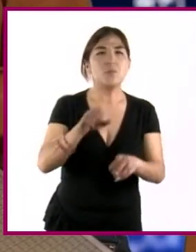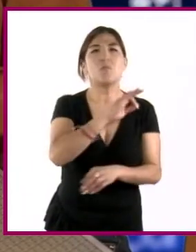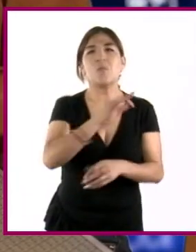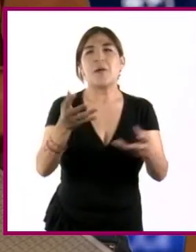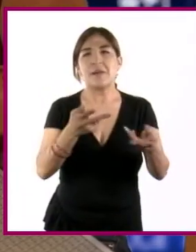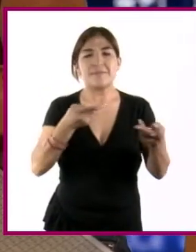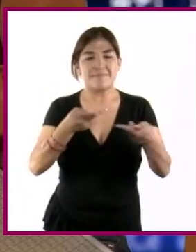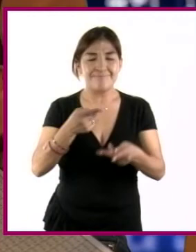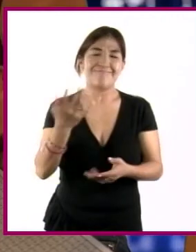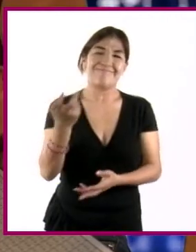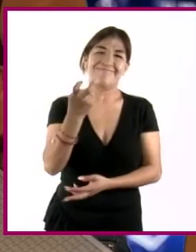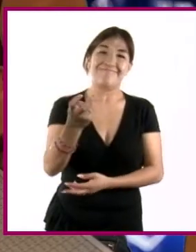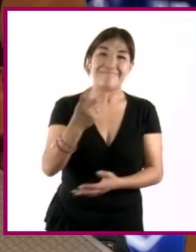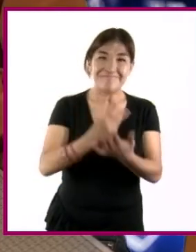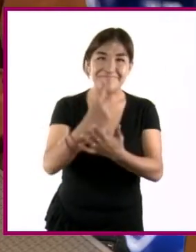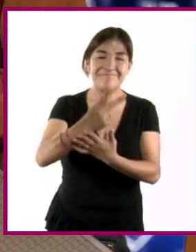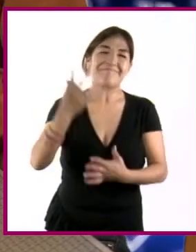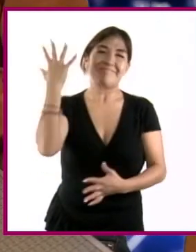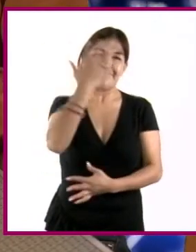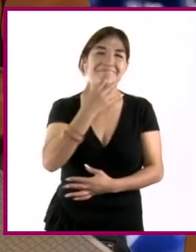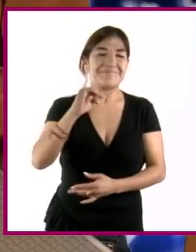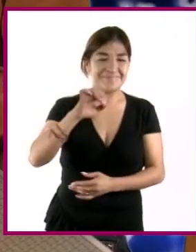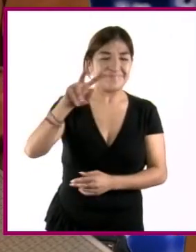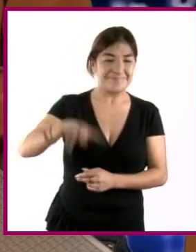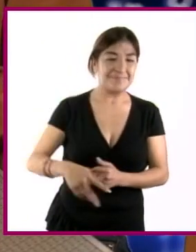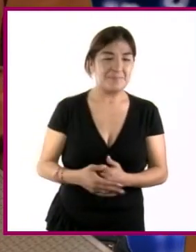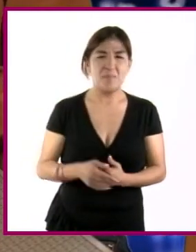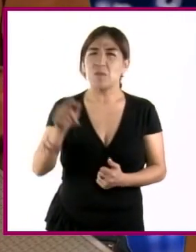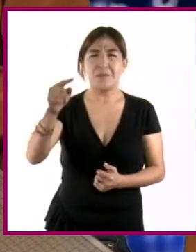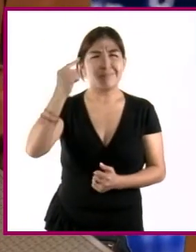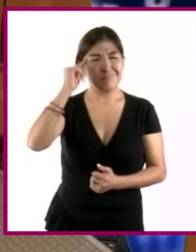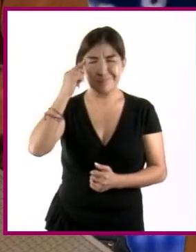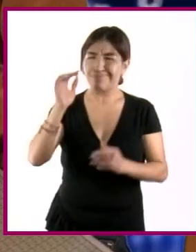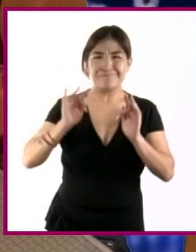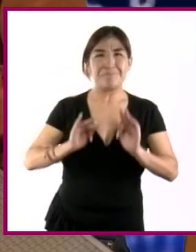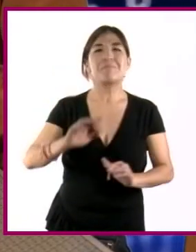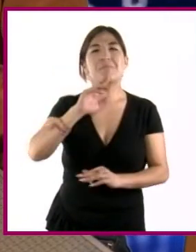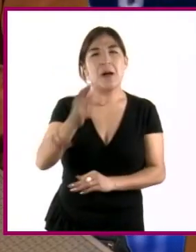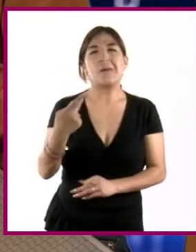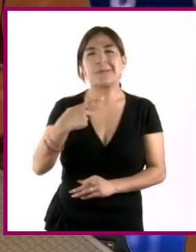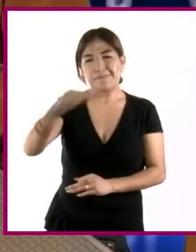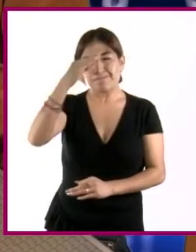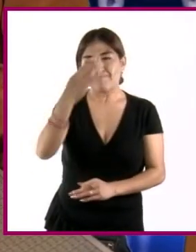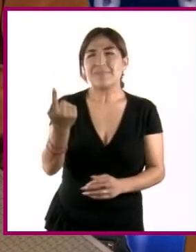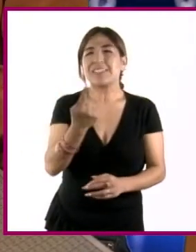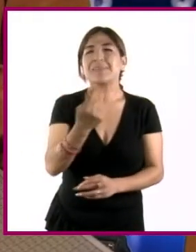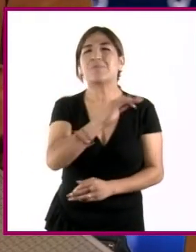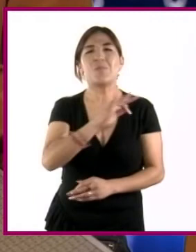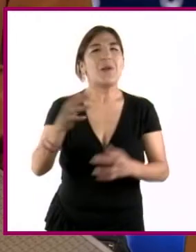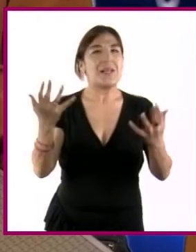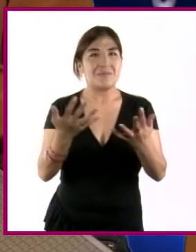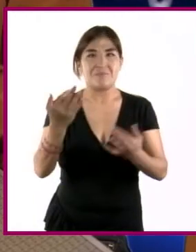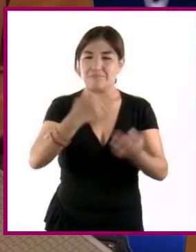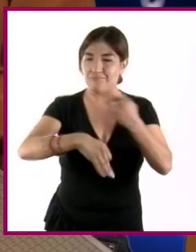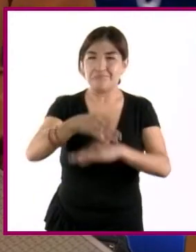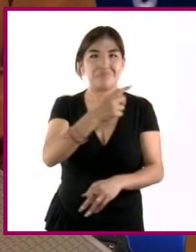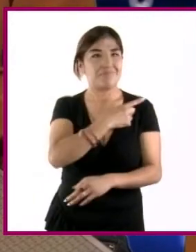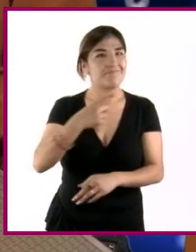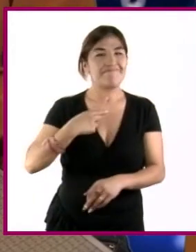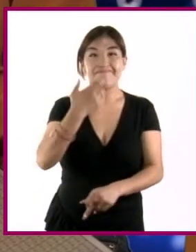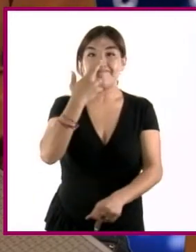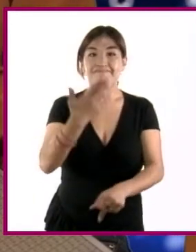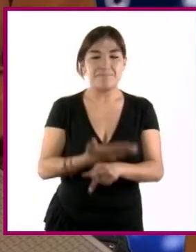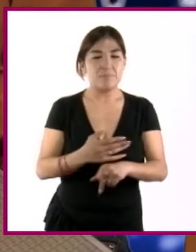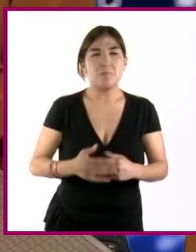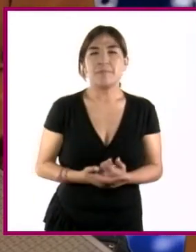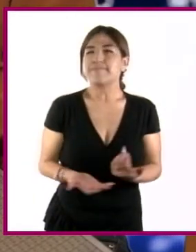esto. Sin duda, pero no te enojes. Mejor vamos a pensar qué más podemos hacer. Todos tenemos una tarea enorme. Y bien,